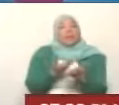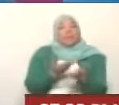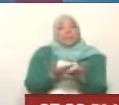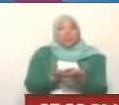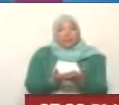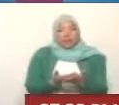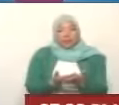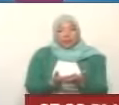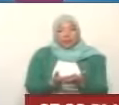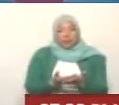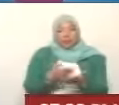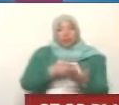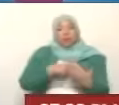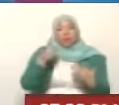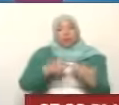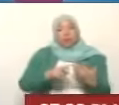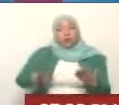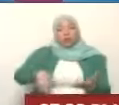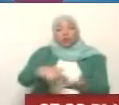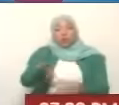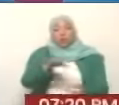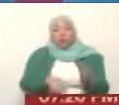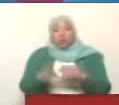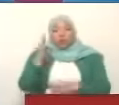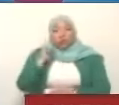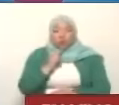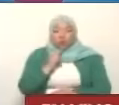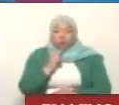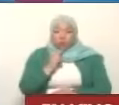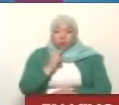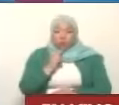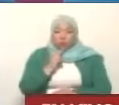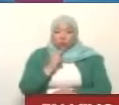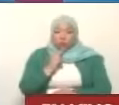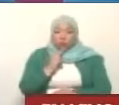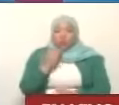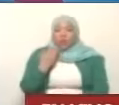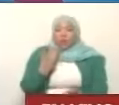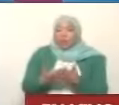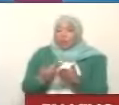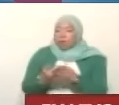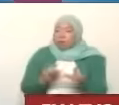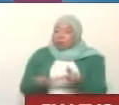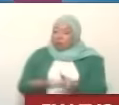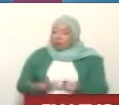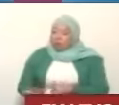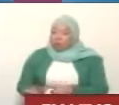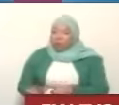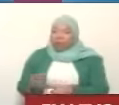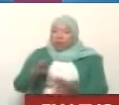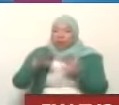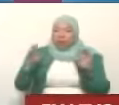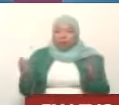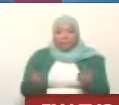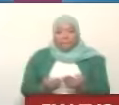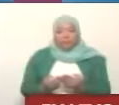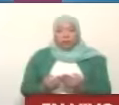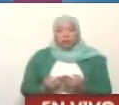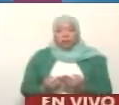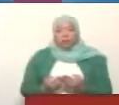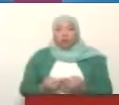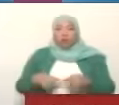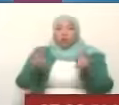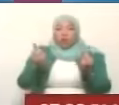planes del proyecto nacional Simón Bolívar. Ya estaba en la agenda. Cuando hablamos del mundo, él habló de la